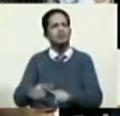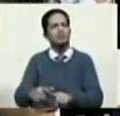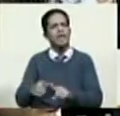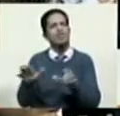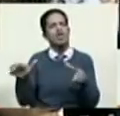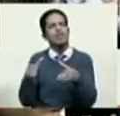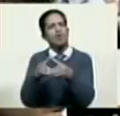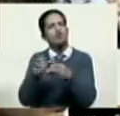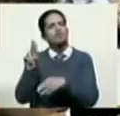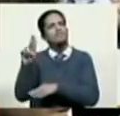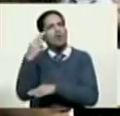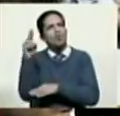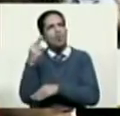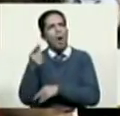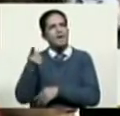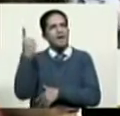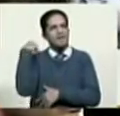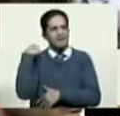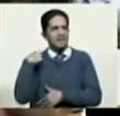Gracias.